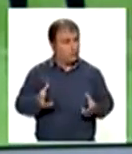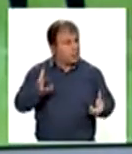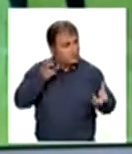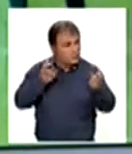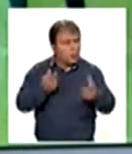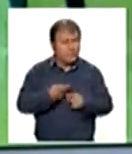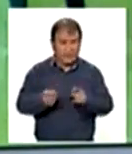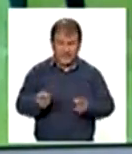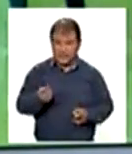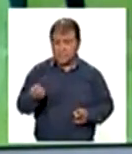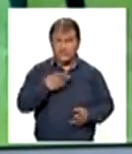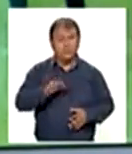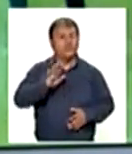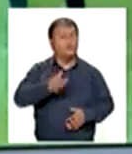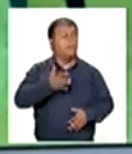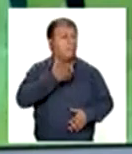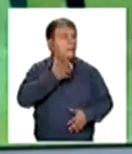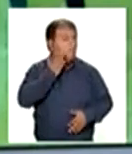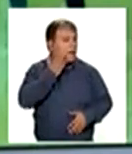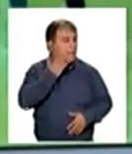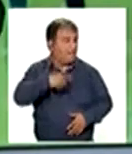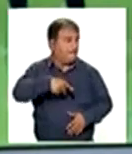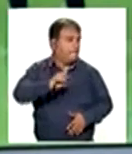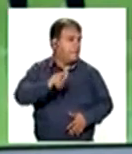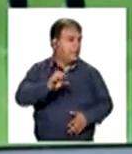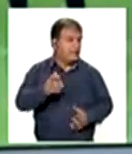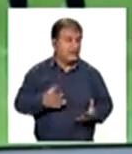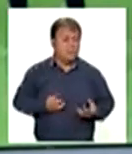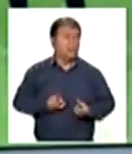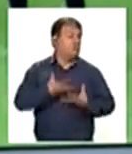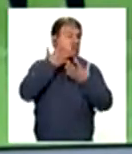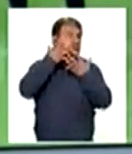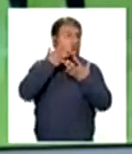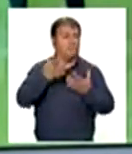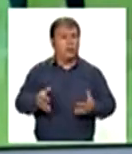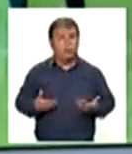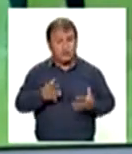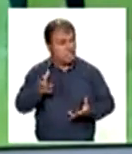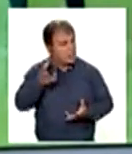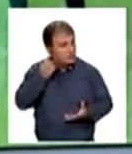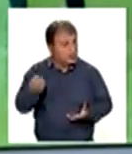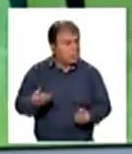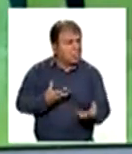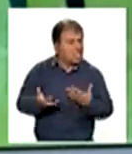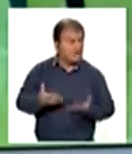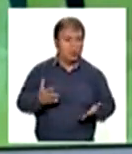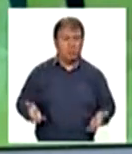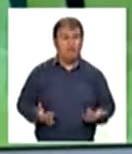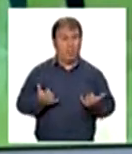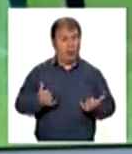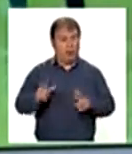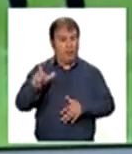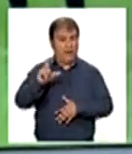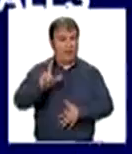lo que también ha dicho Doña Peta, la madre de Paolo, evidentemente ha estado muy indignada, y vamos a escuchar lo que ella dijo en exclusiva para